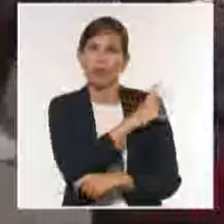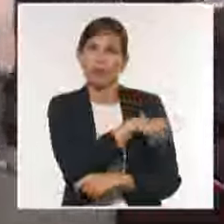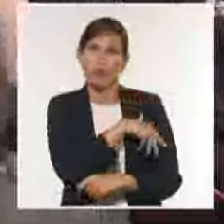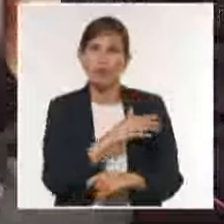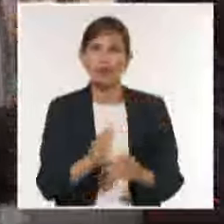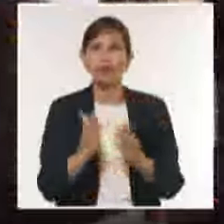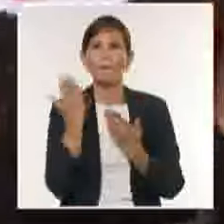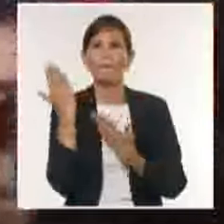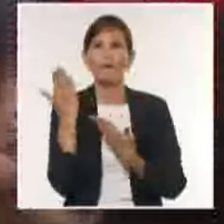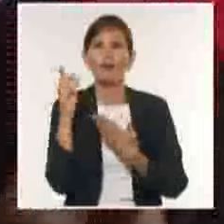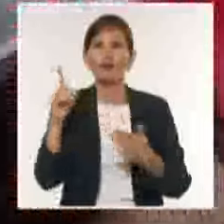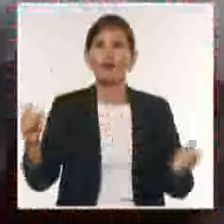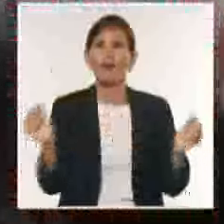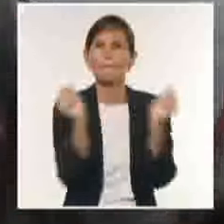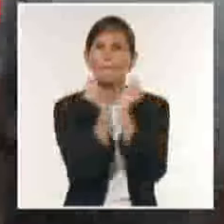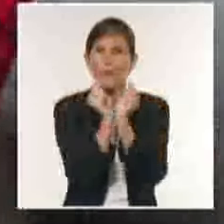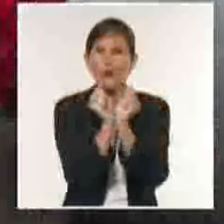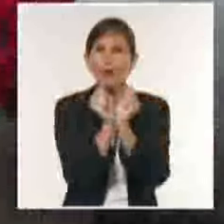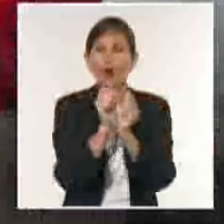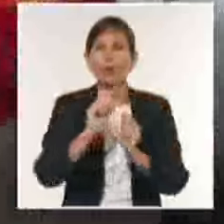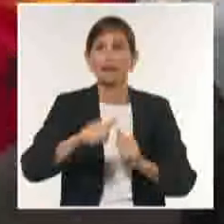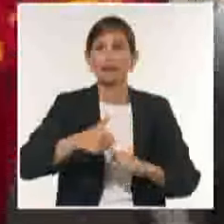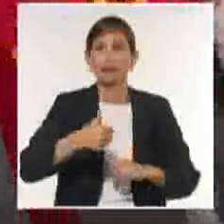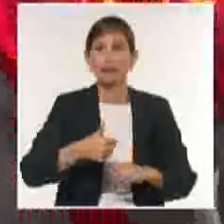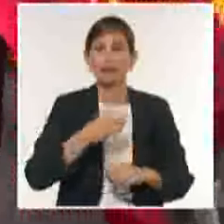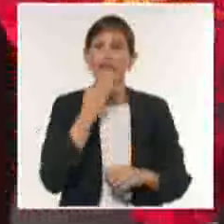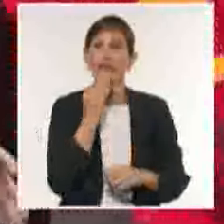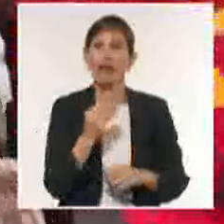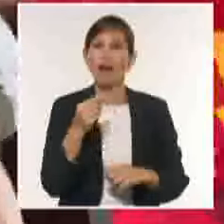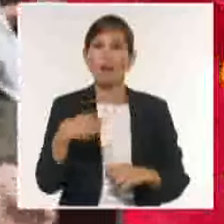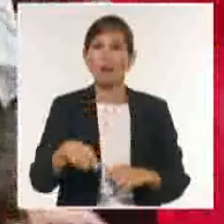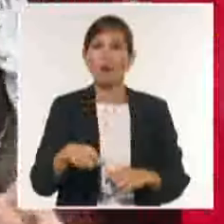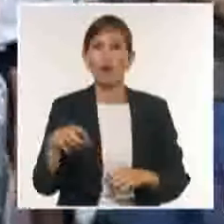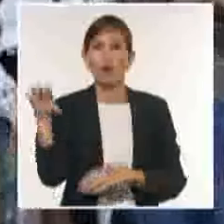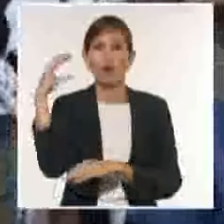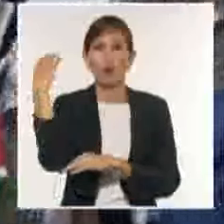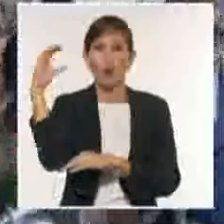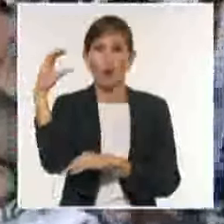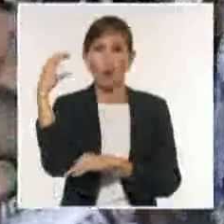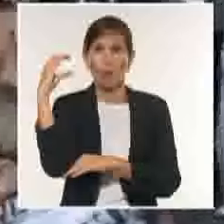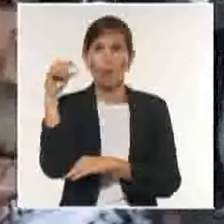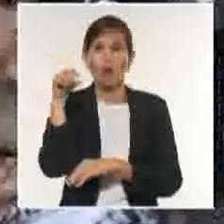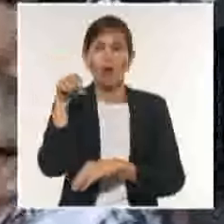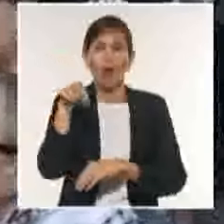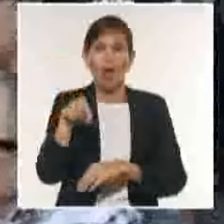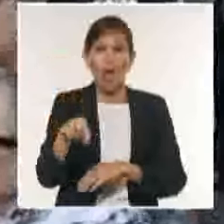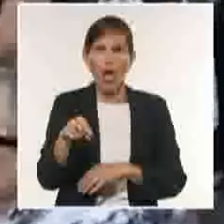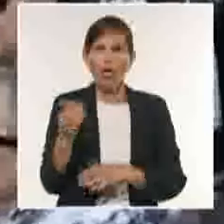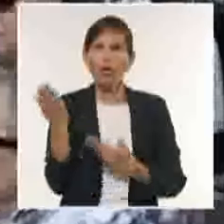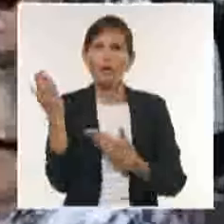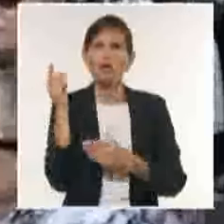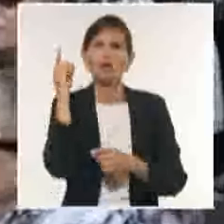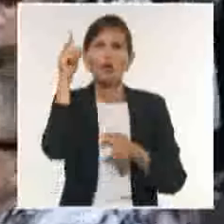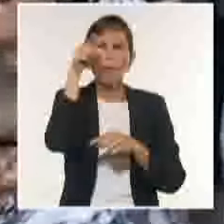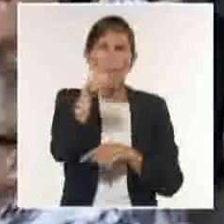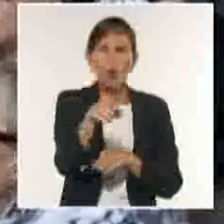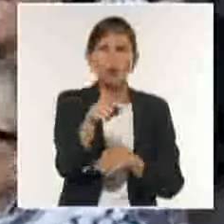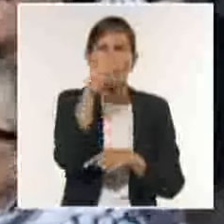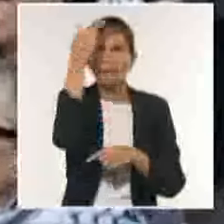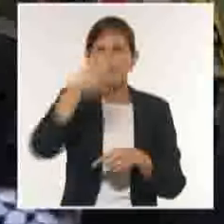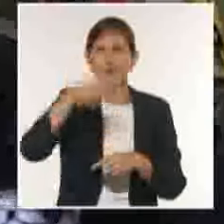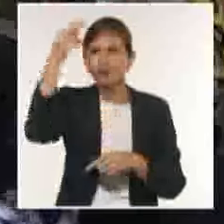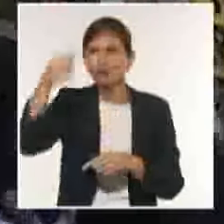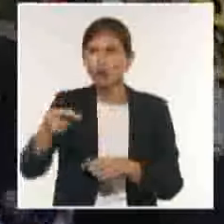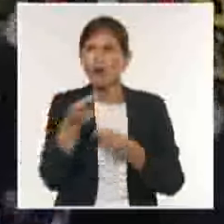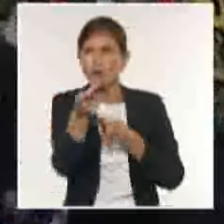ministro, Benjamín Netanyahu. Petro pidió a todos los soldados del ejército estadounidense no apuntar contra la humanidad sus